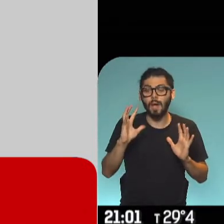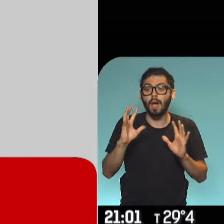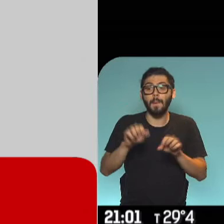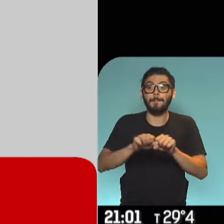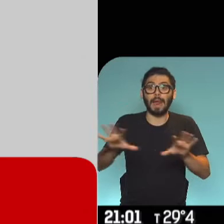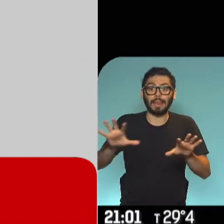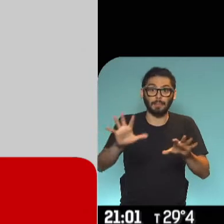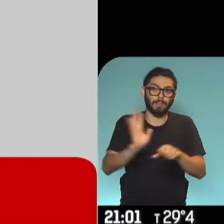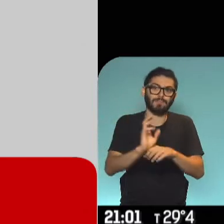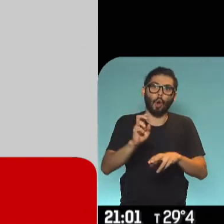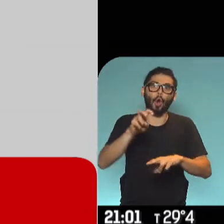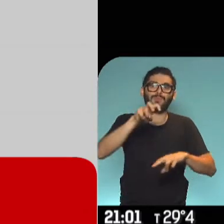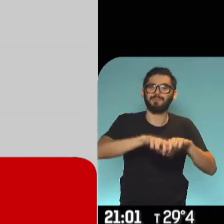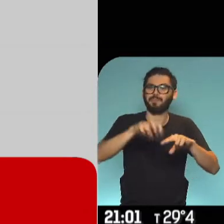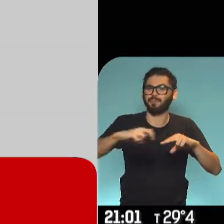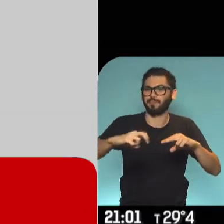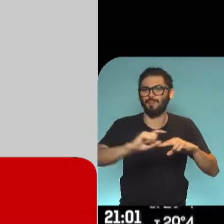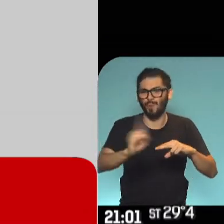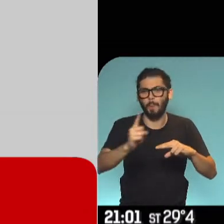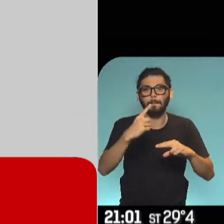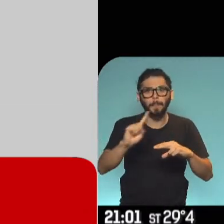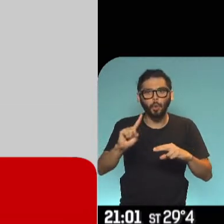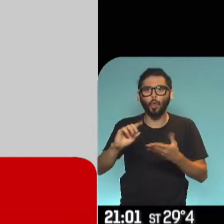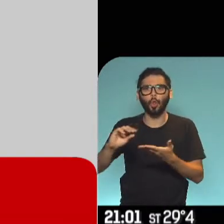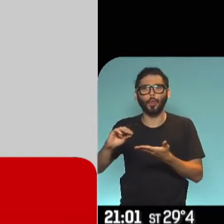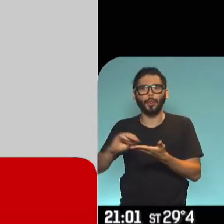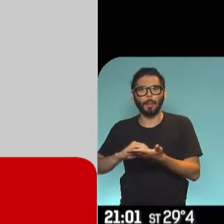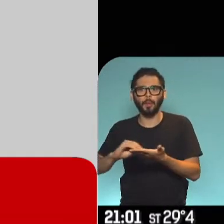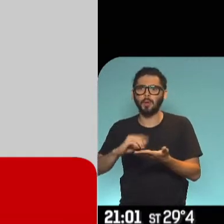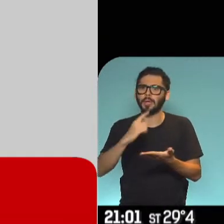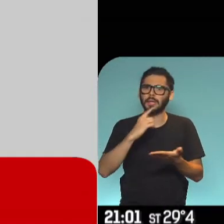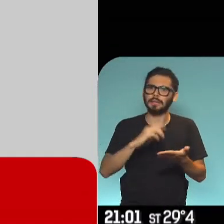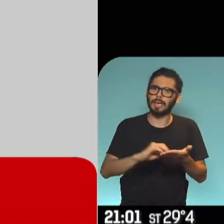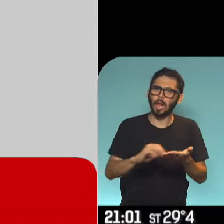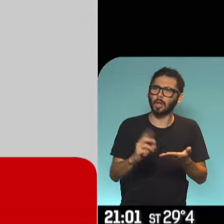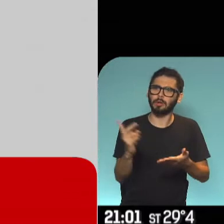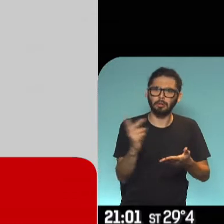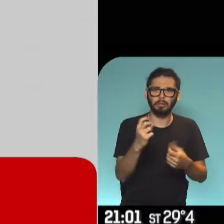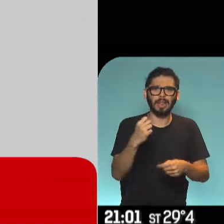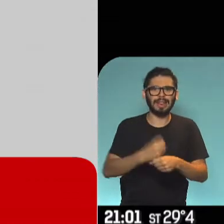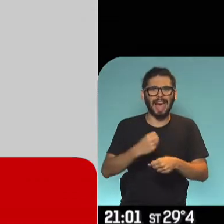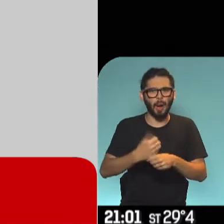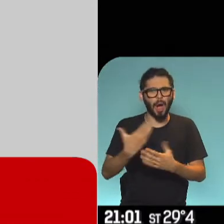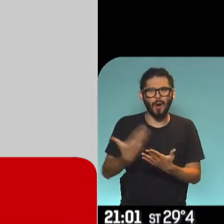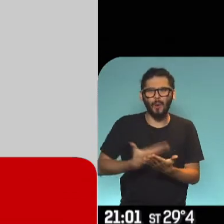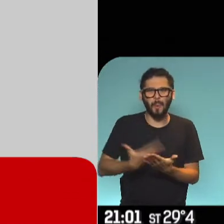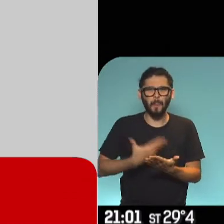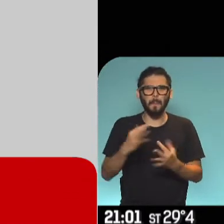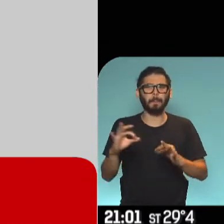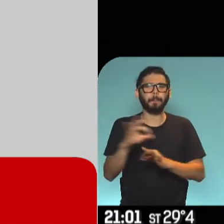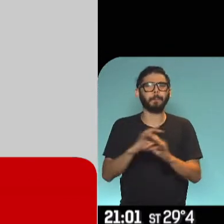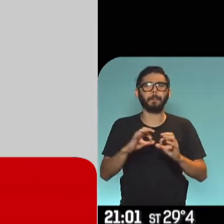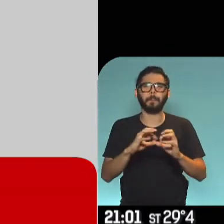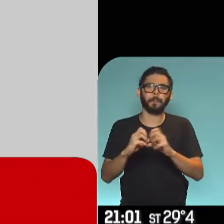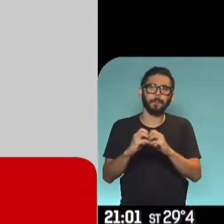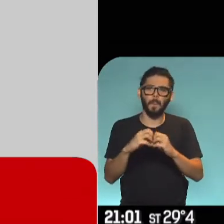pandemia, tanto diputados como senadores ha tenido una cantidad de trabajo, una cantidad de proyectos debatidos muy